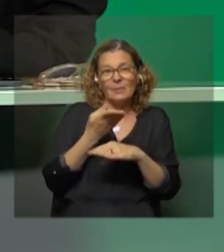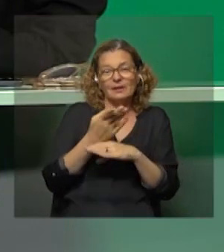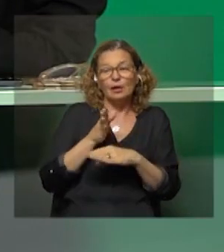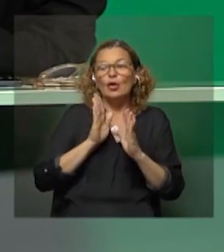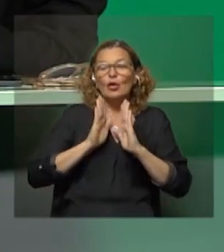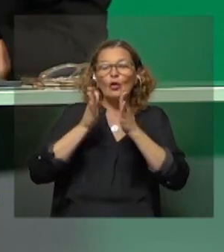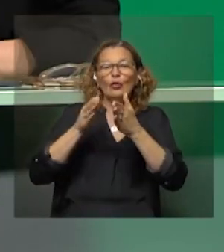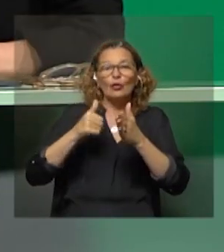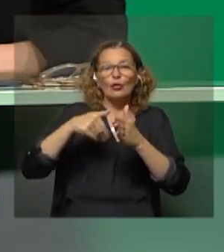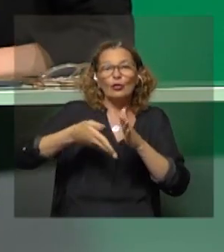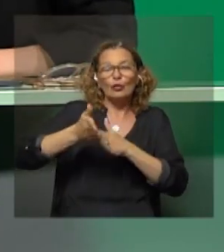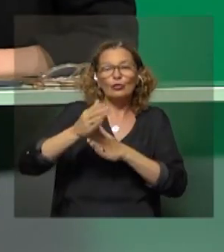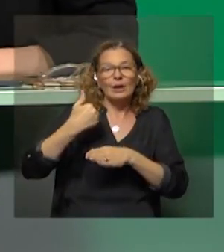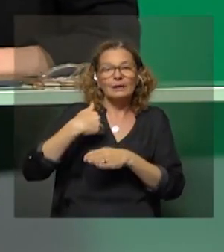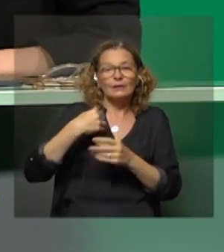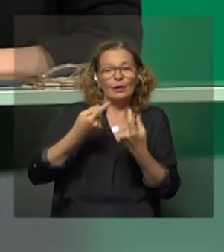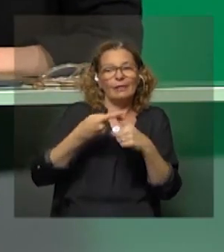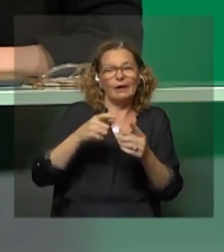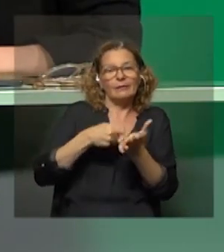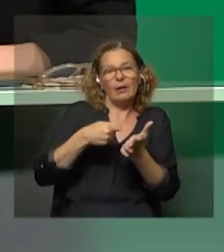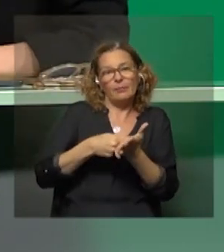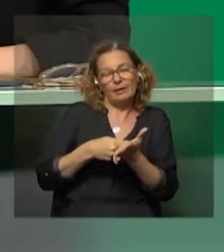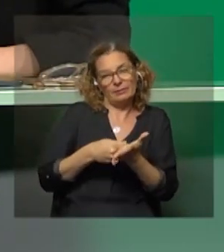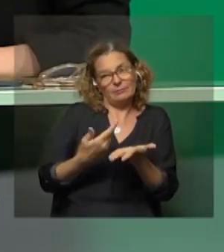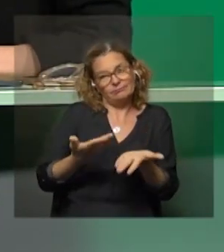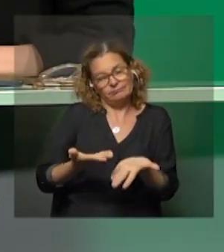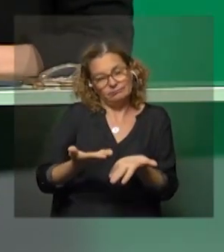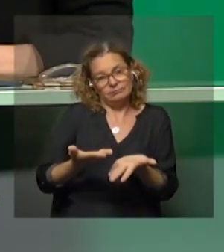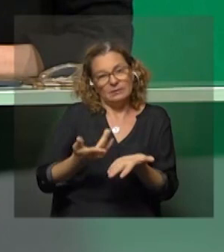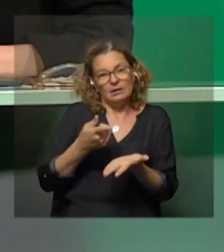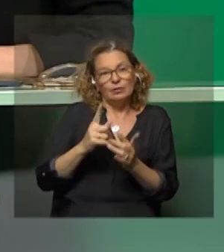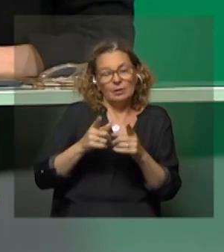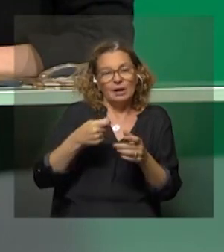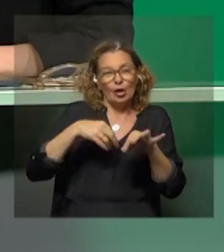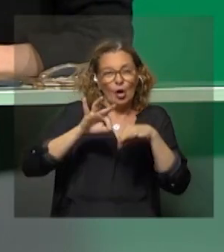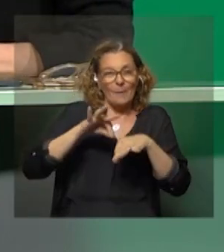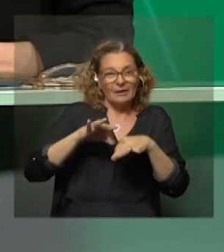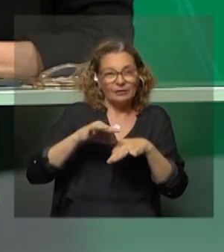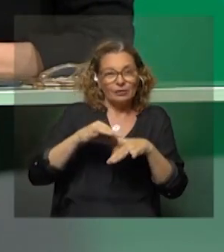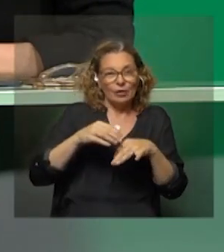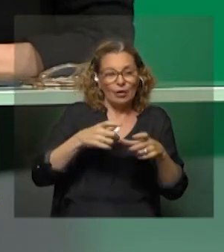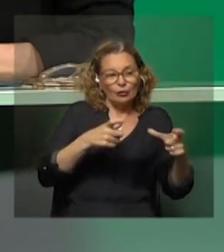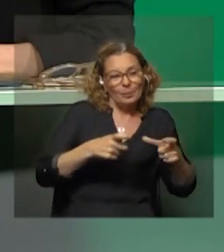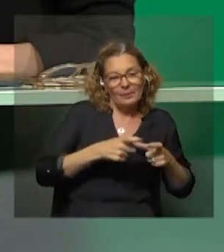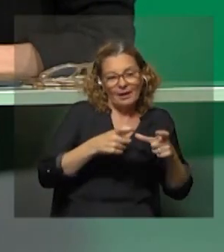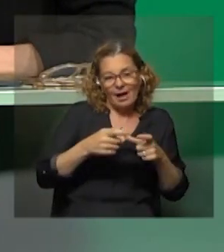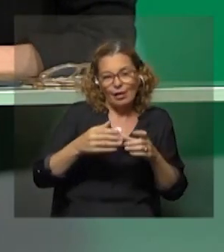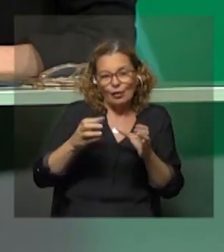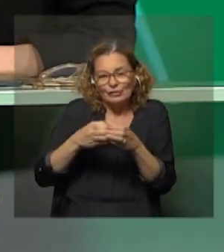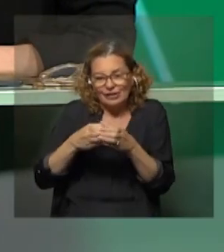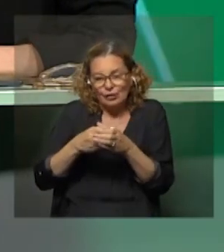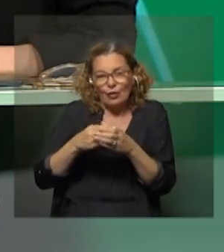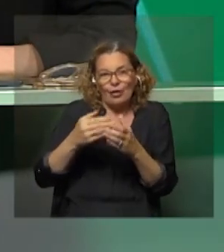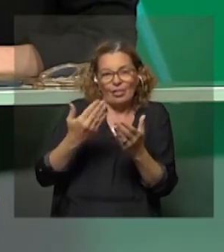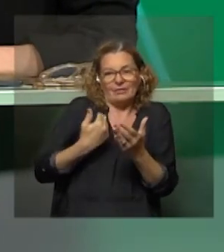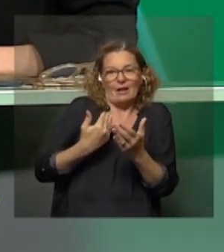no cruce la Argentina hacerse un sorteo con la diferencia que hay Pero además eso repercute en el comercio local en el almacenen en el que tiene el negocio de este lado